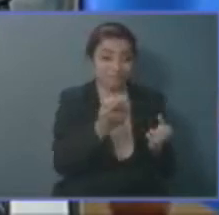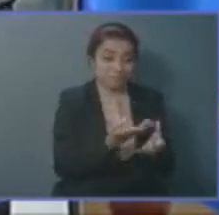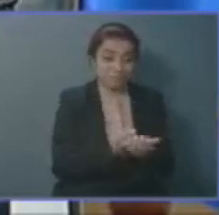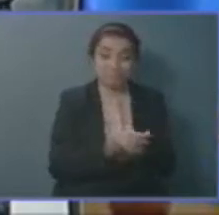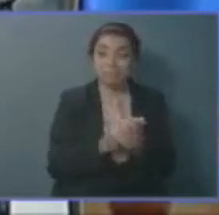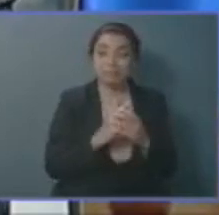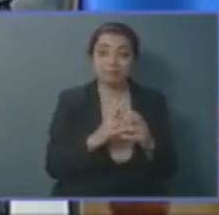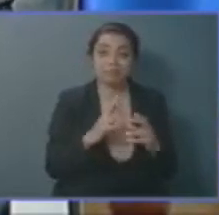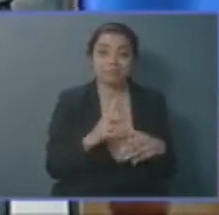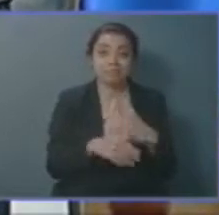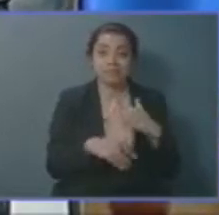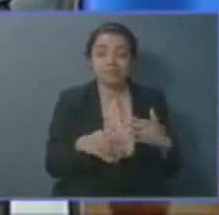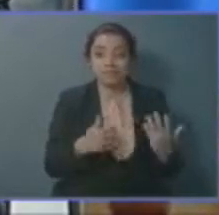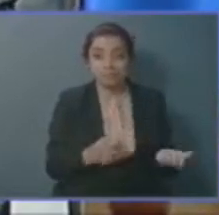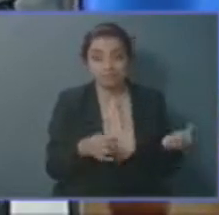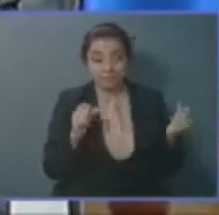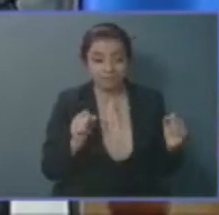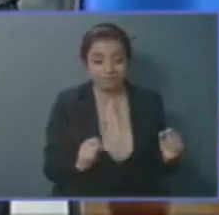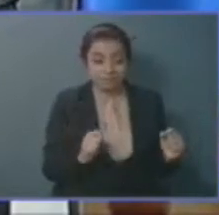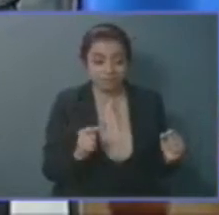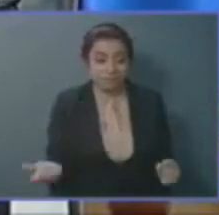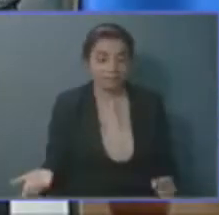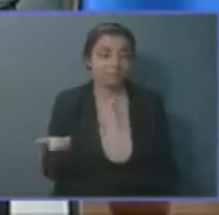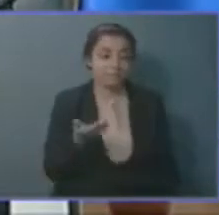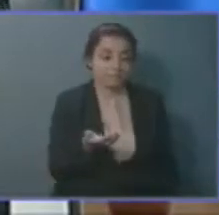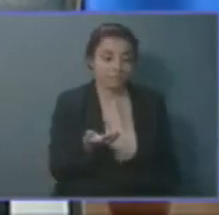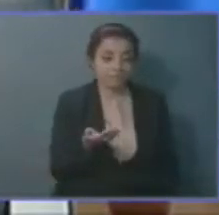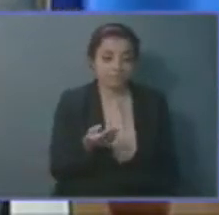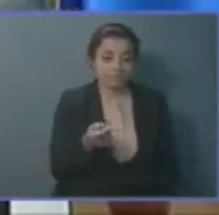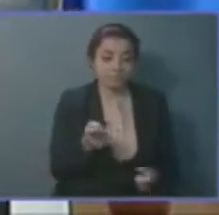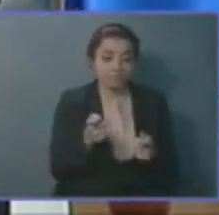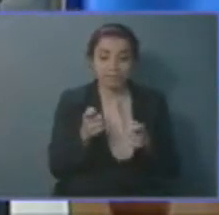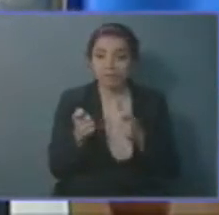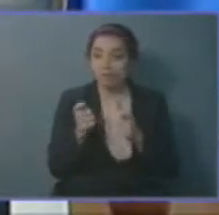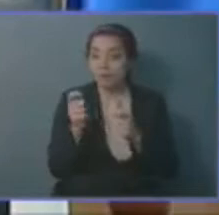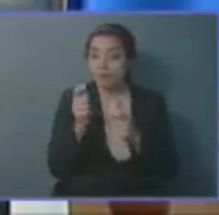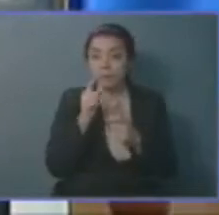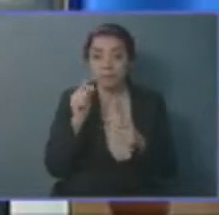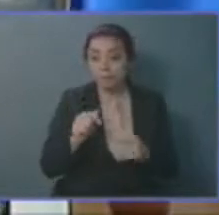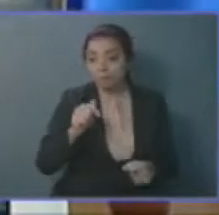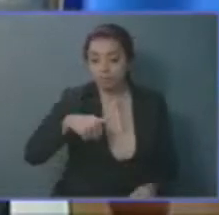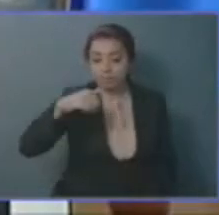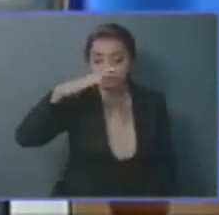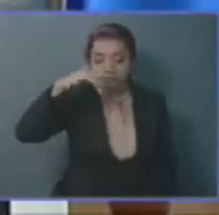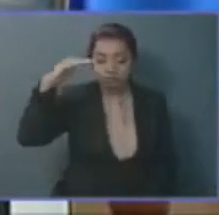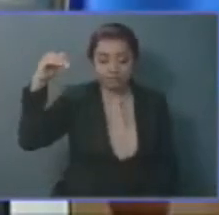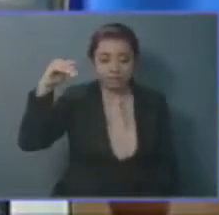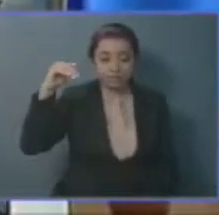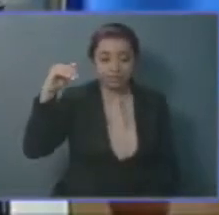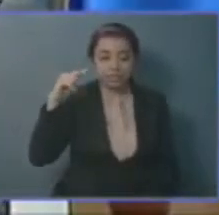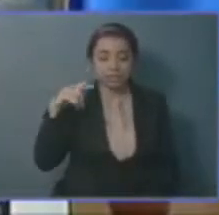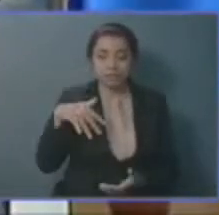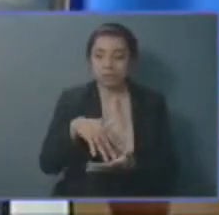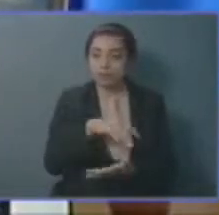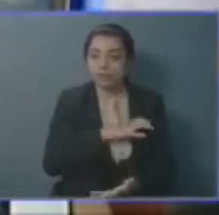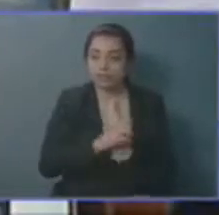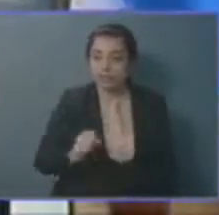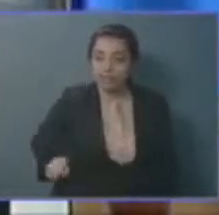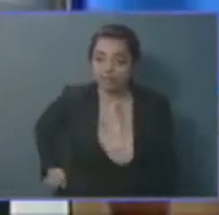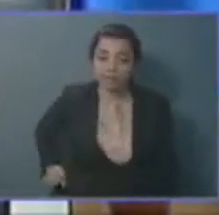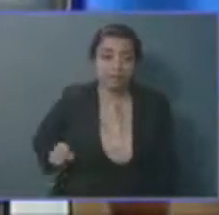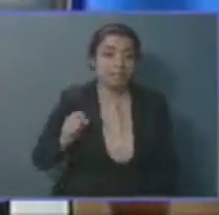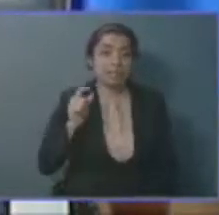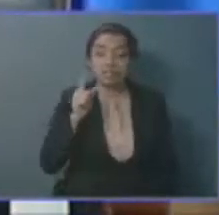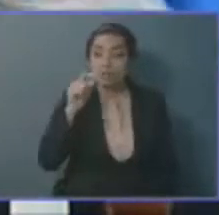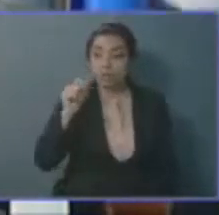una realidad que demanda una regulación. No puede el país, no pueden los salvadoreños, nuestros compatriotas,